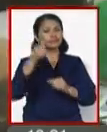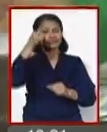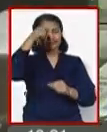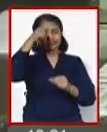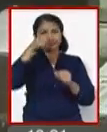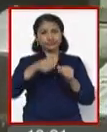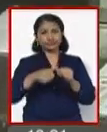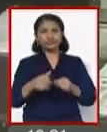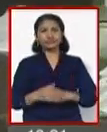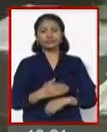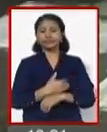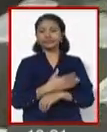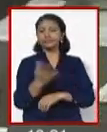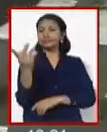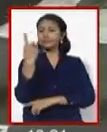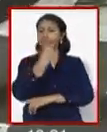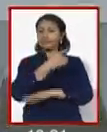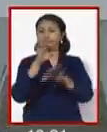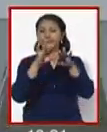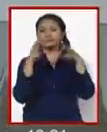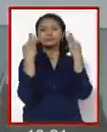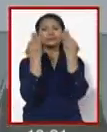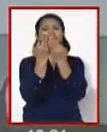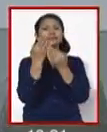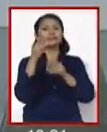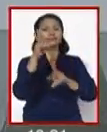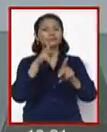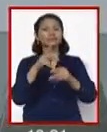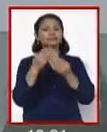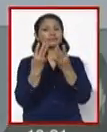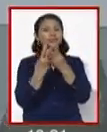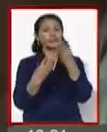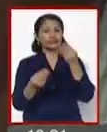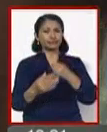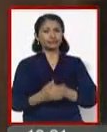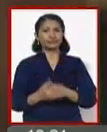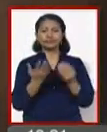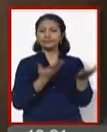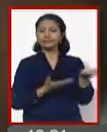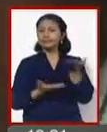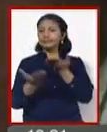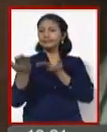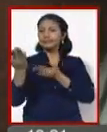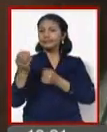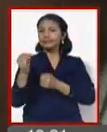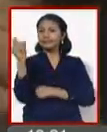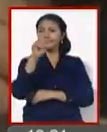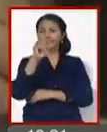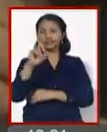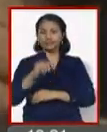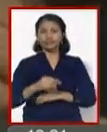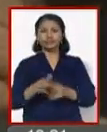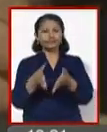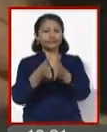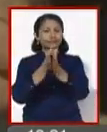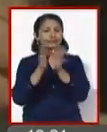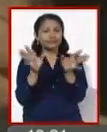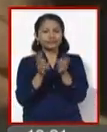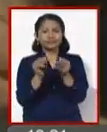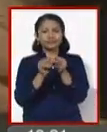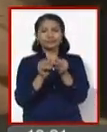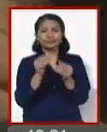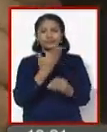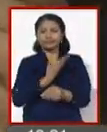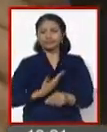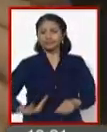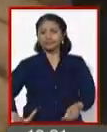que recordó. En los próximos días, familiares de personas desaparecidas se trasladarán hasta la ciudad de La Paz, pidiendo reunirse